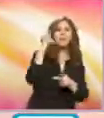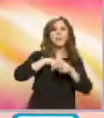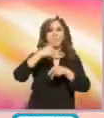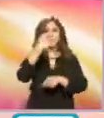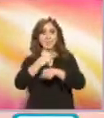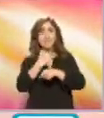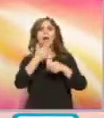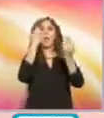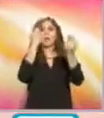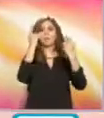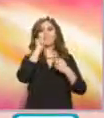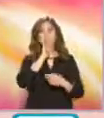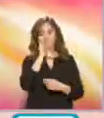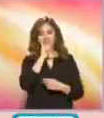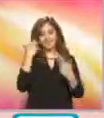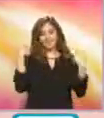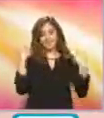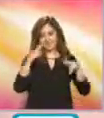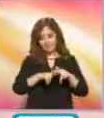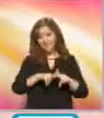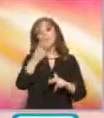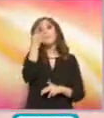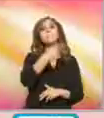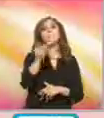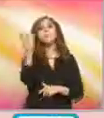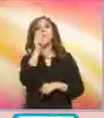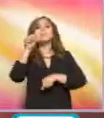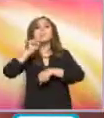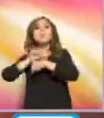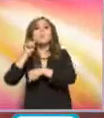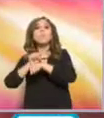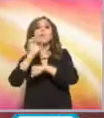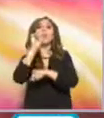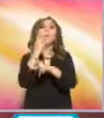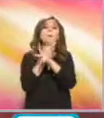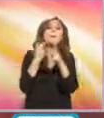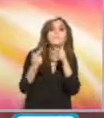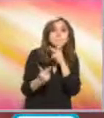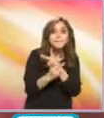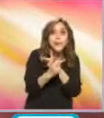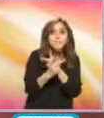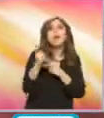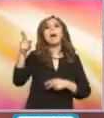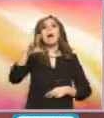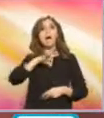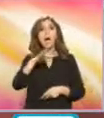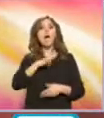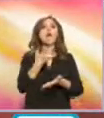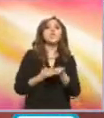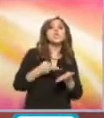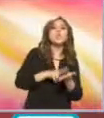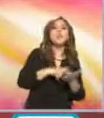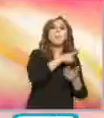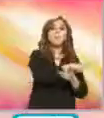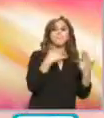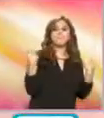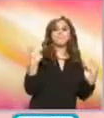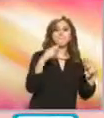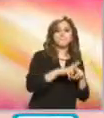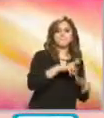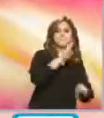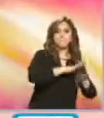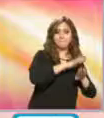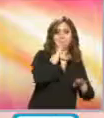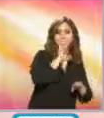es el 48-52% entre mujeres y hombres, y ya en niveles superiores altos, ya hay mucho más profesores